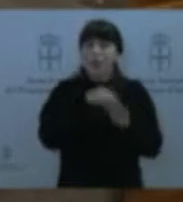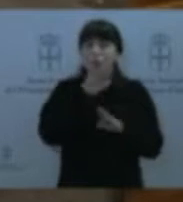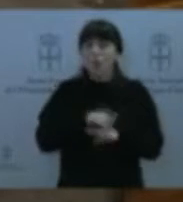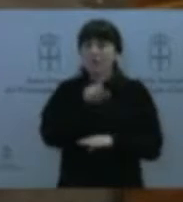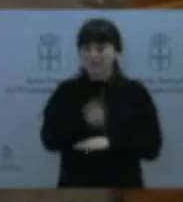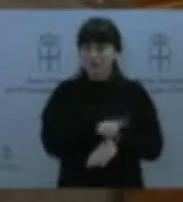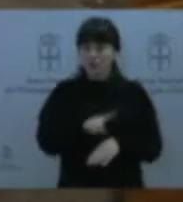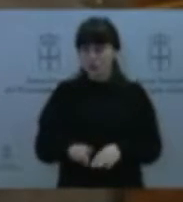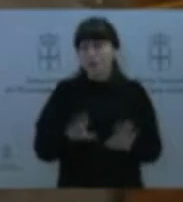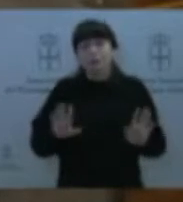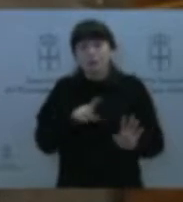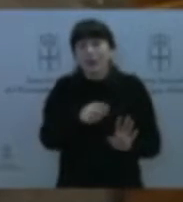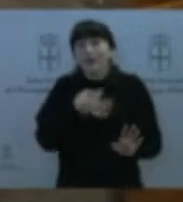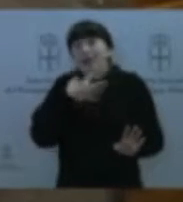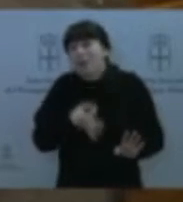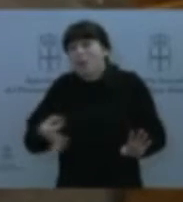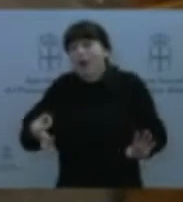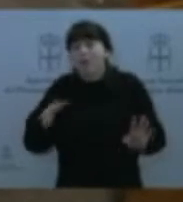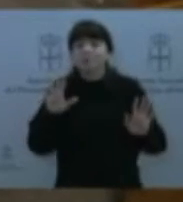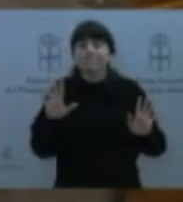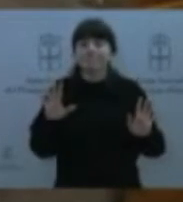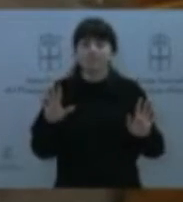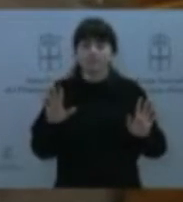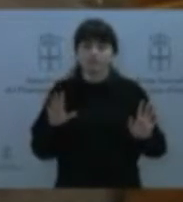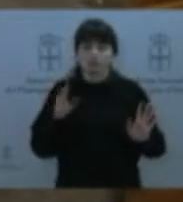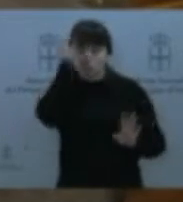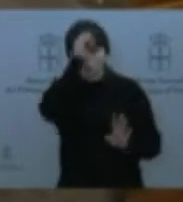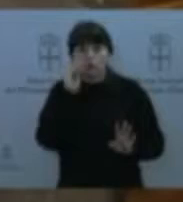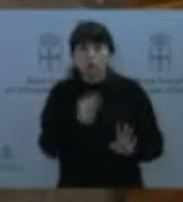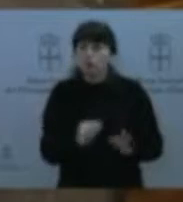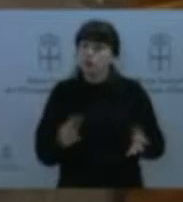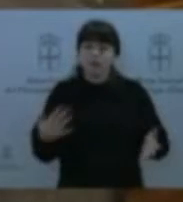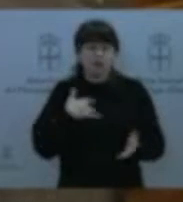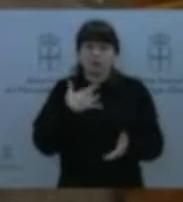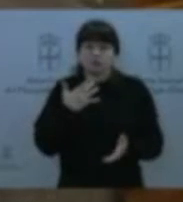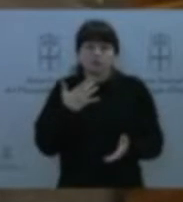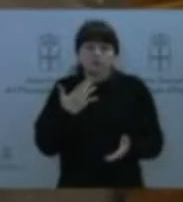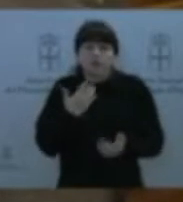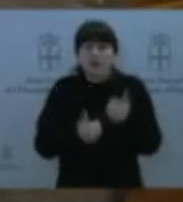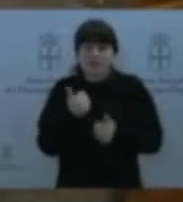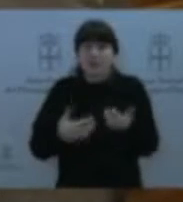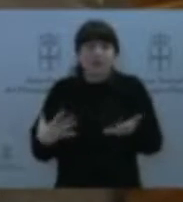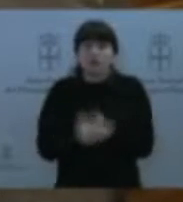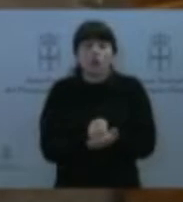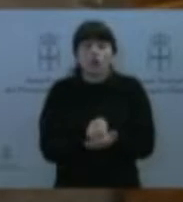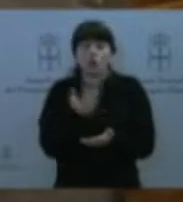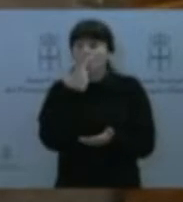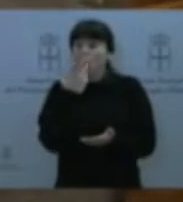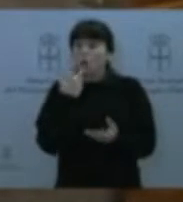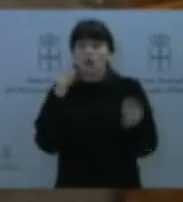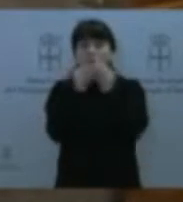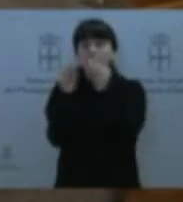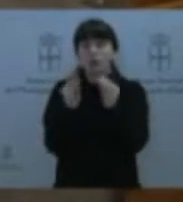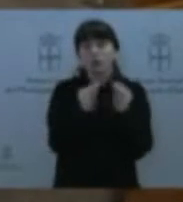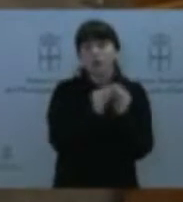conculcado alguna norma. A nadie nos gustan todos los exámenes, por lo tanto, esa es una cuestión que no es relevante para lo que aquí se derime. Si el examen